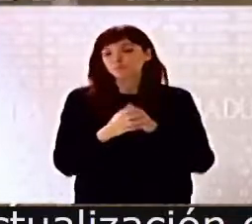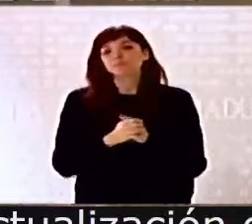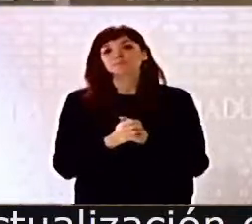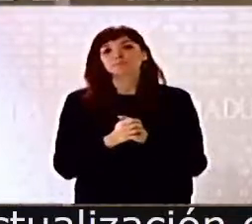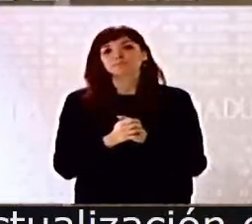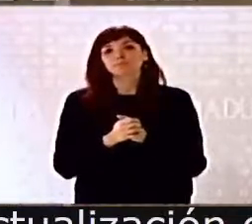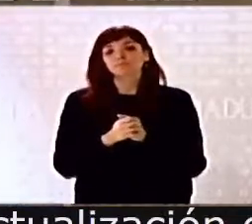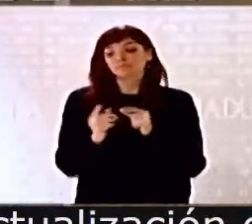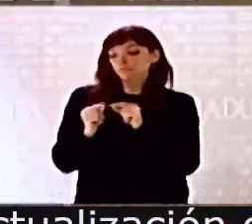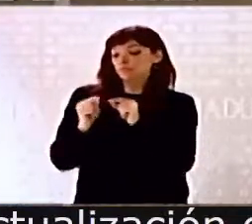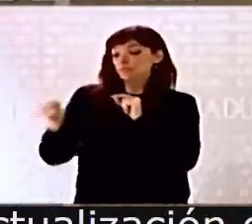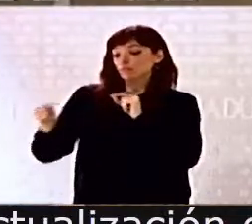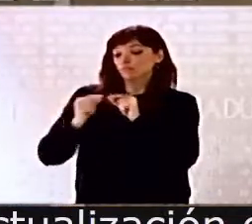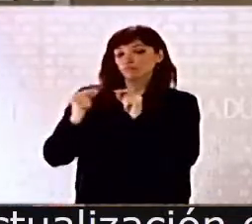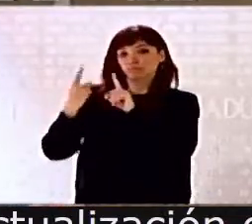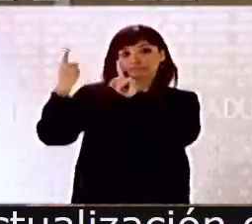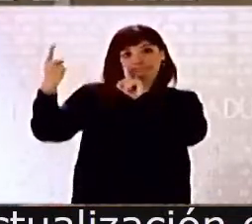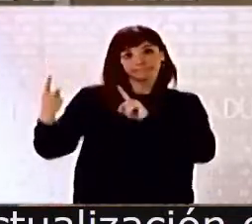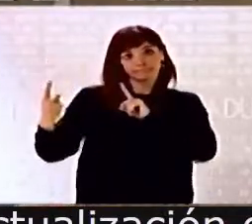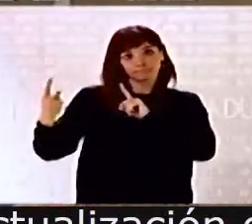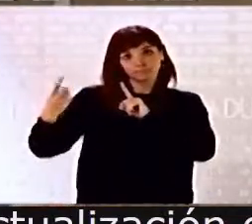guardar la distancia de seguridad